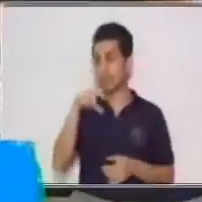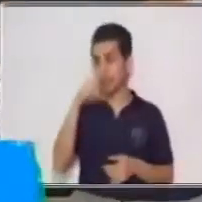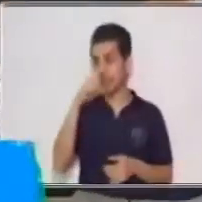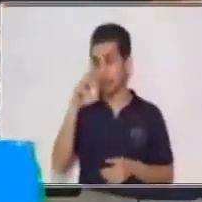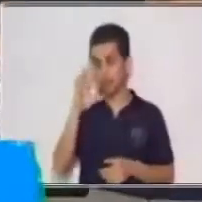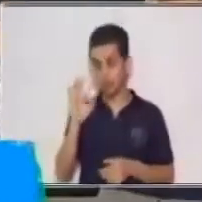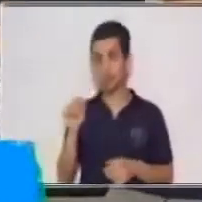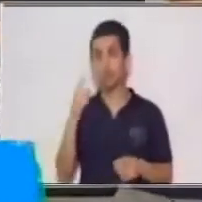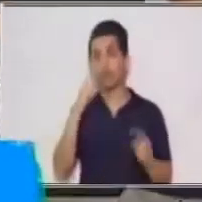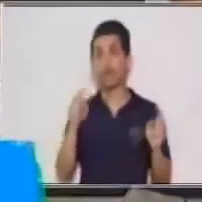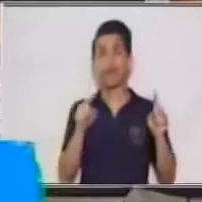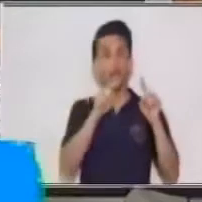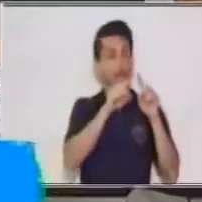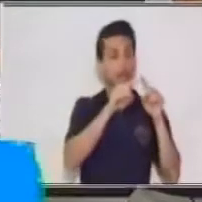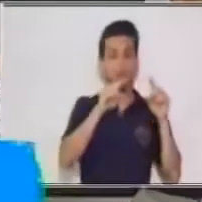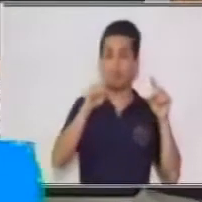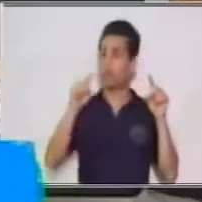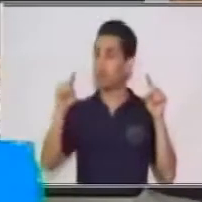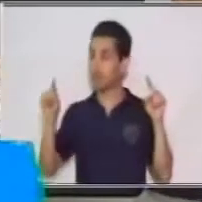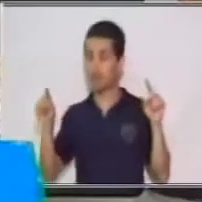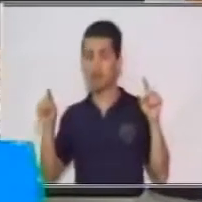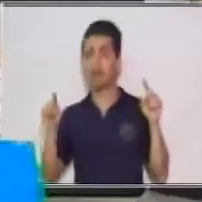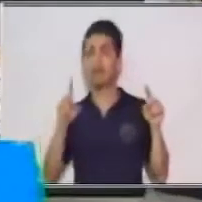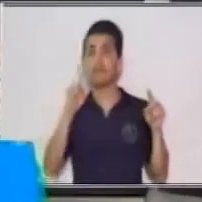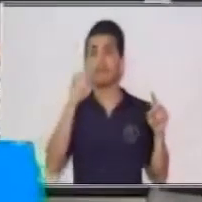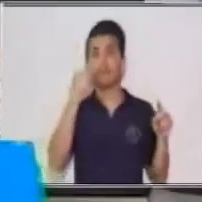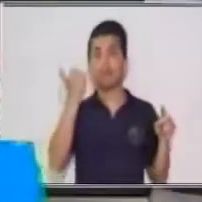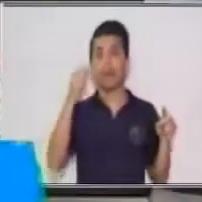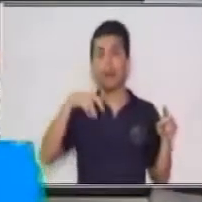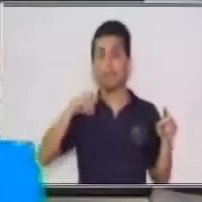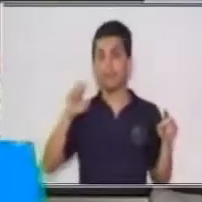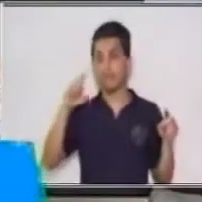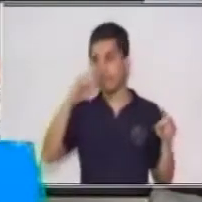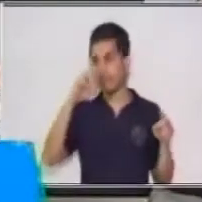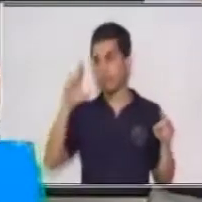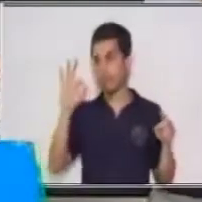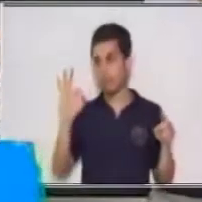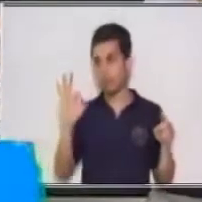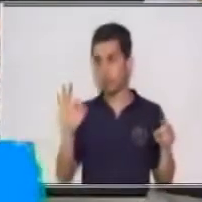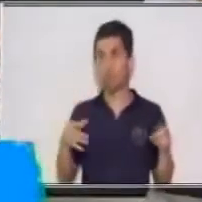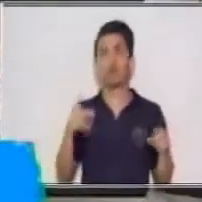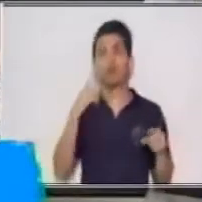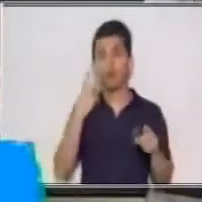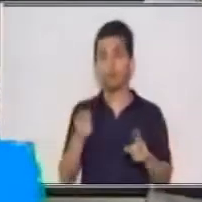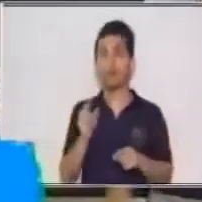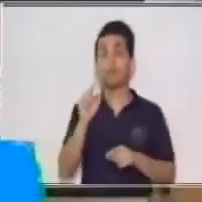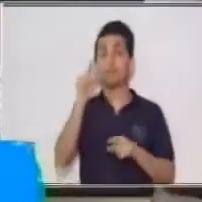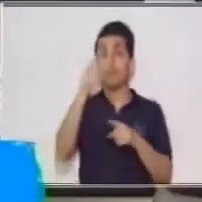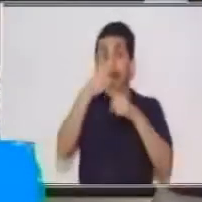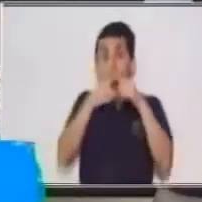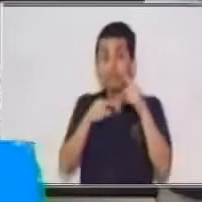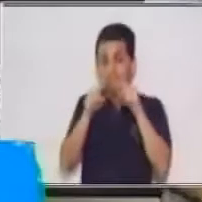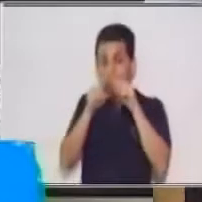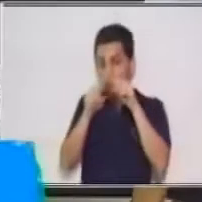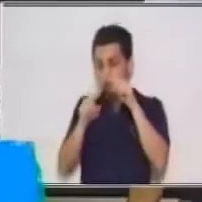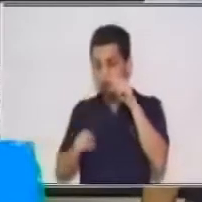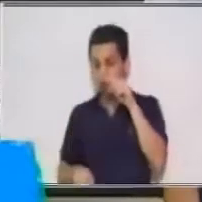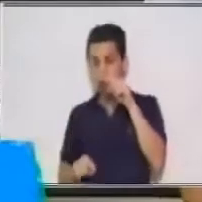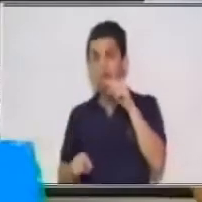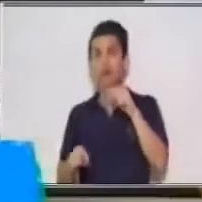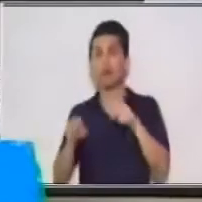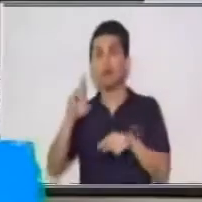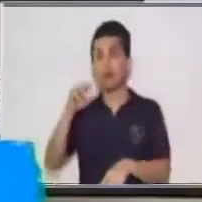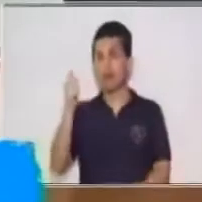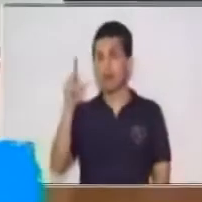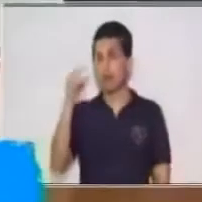diámetro. Y la que es de la mitad hacia el borde, ¿cuál es? El radio. Pero hoy vamos a ver otra